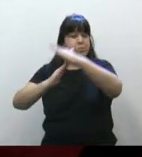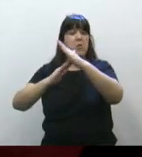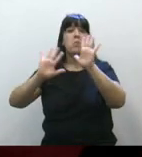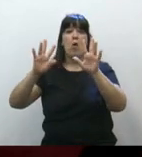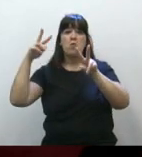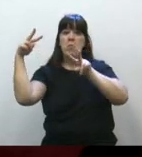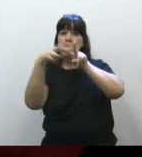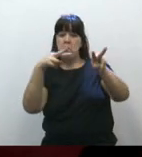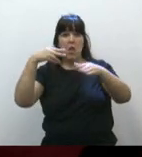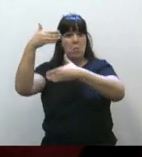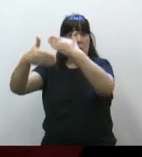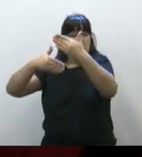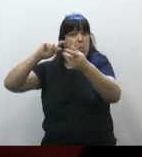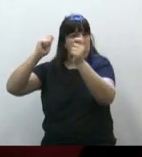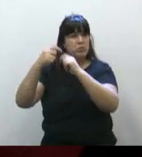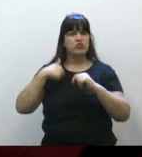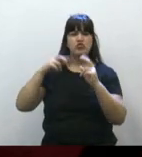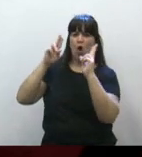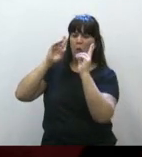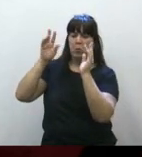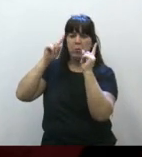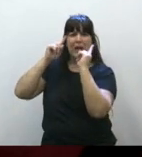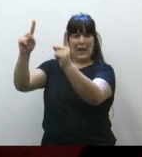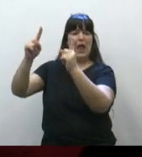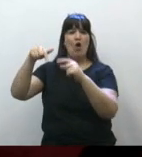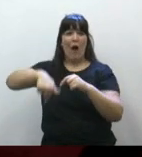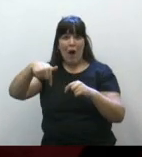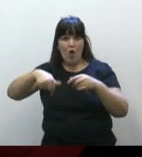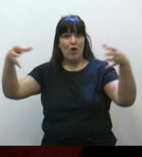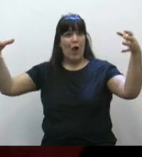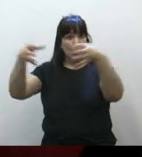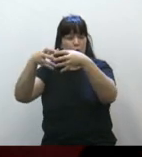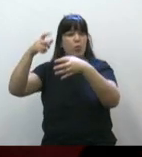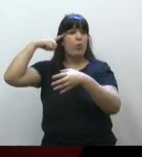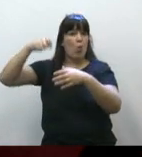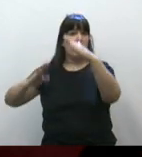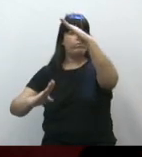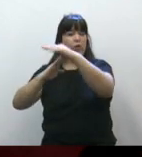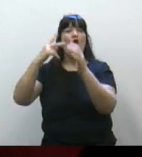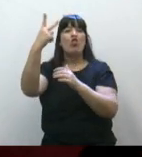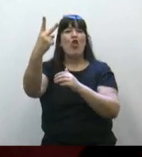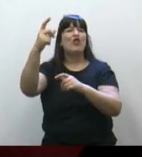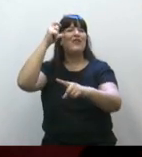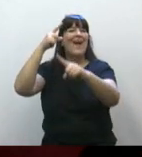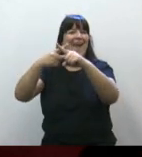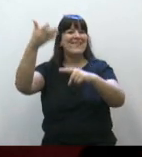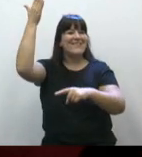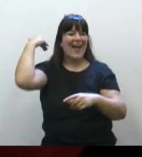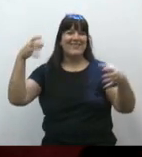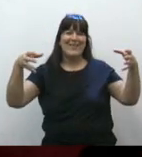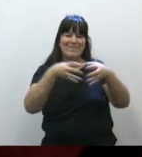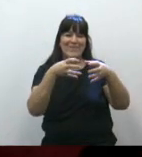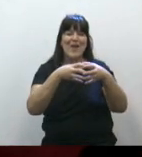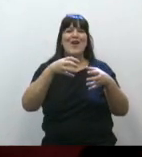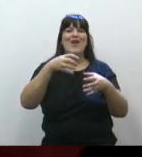progresistas yo creo en esta corte suprema que tiene la nación tiene dos hombres que han estado en la convención constituyente los doctores